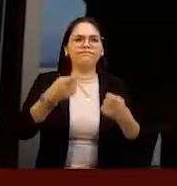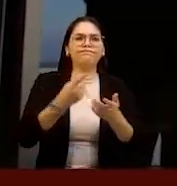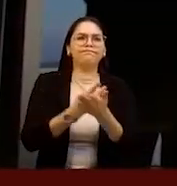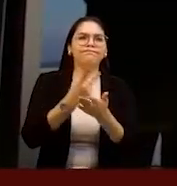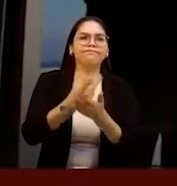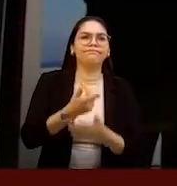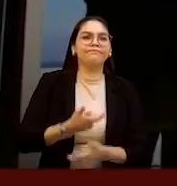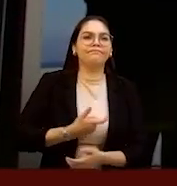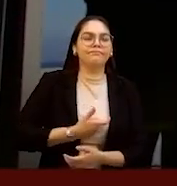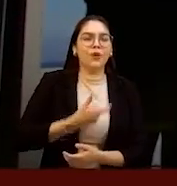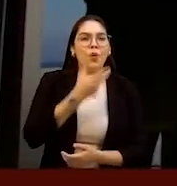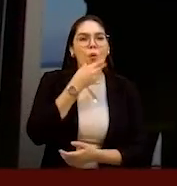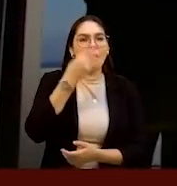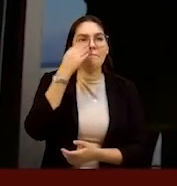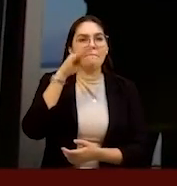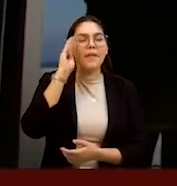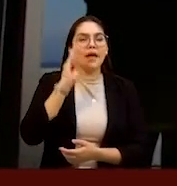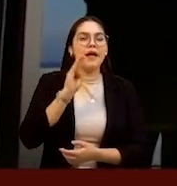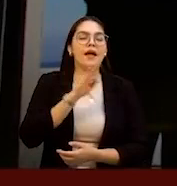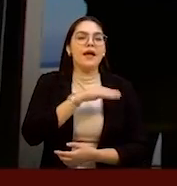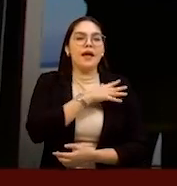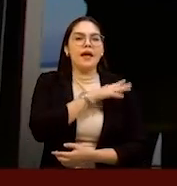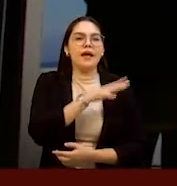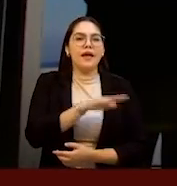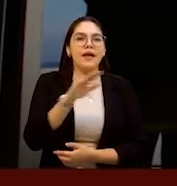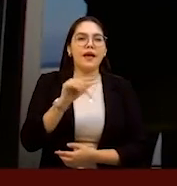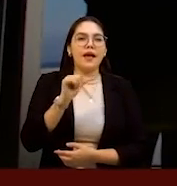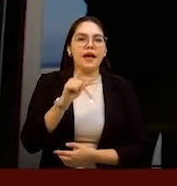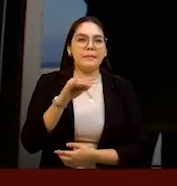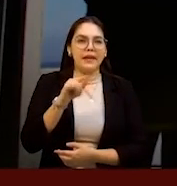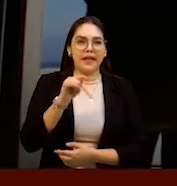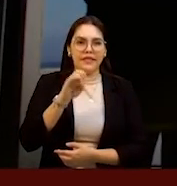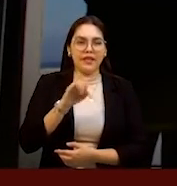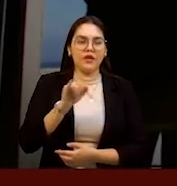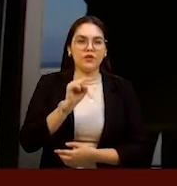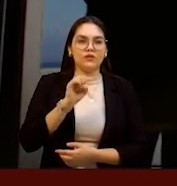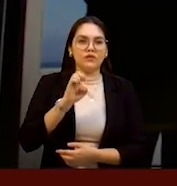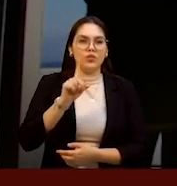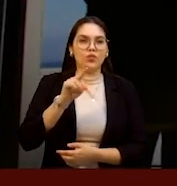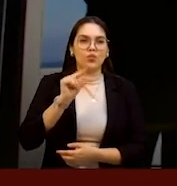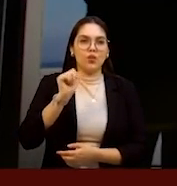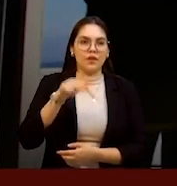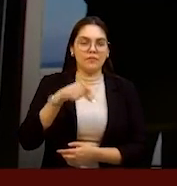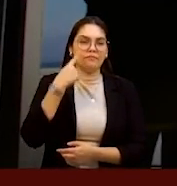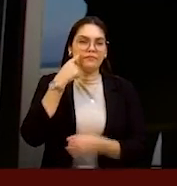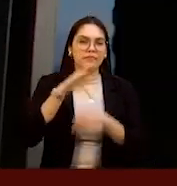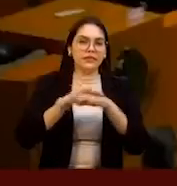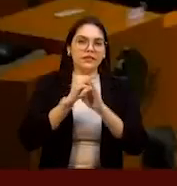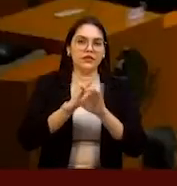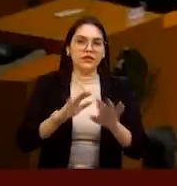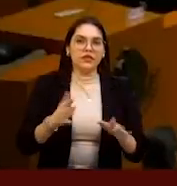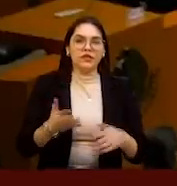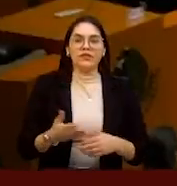México al almirante José Rafael Ojeda Durán vamos a conocer todos los detalles aquí tiene usted la